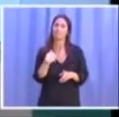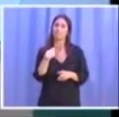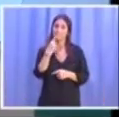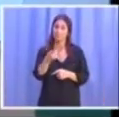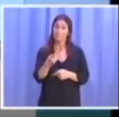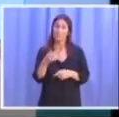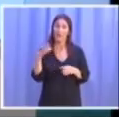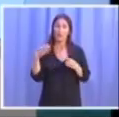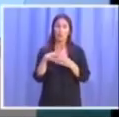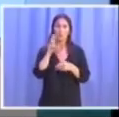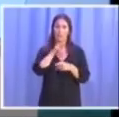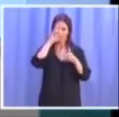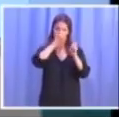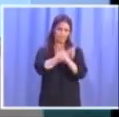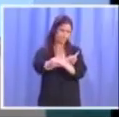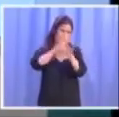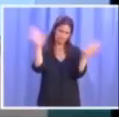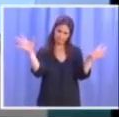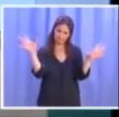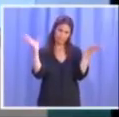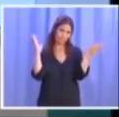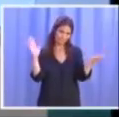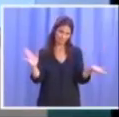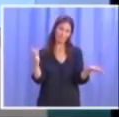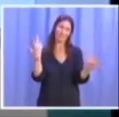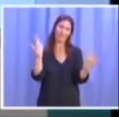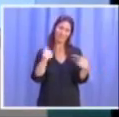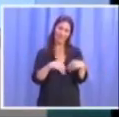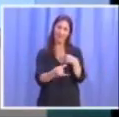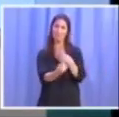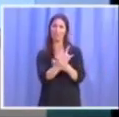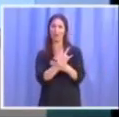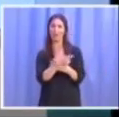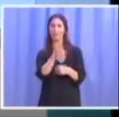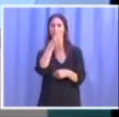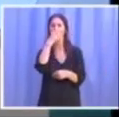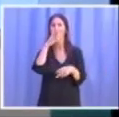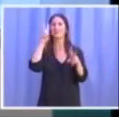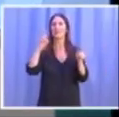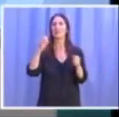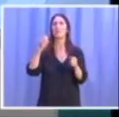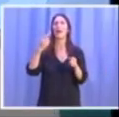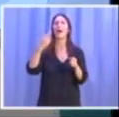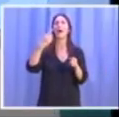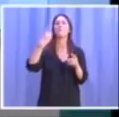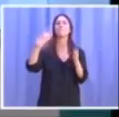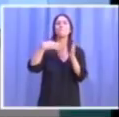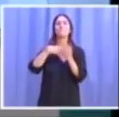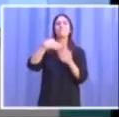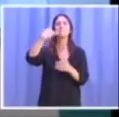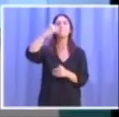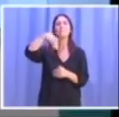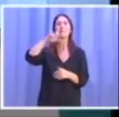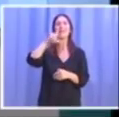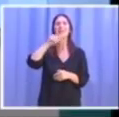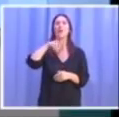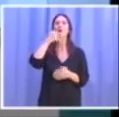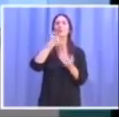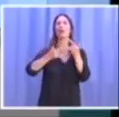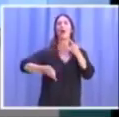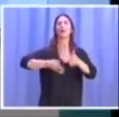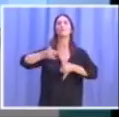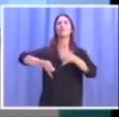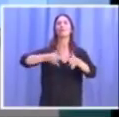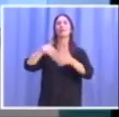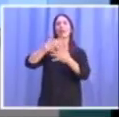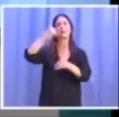El Partido Popular lo tiene claro. Mire usted, ya no engañaron a los socialistas con el milenio. El milenio terminó en una carrera de bicicleta en Argelia. No hubo